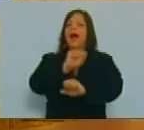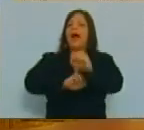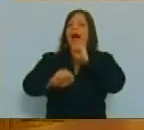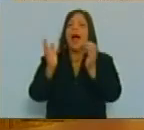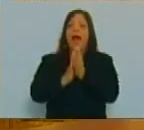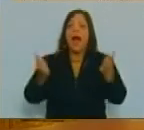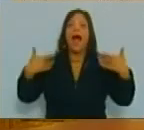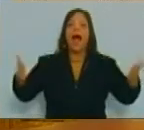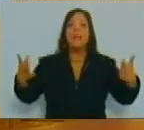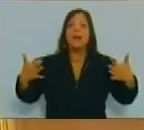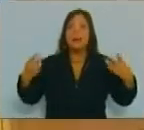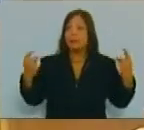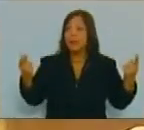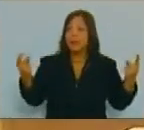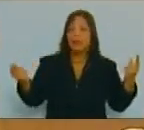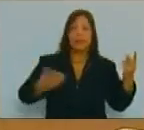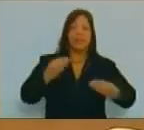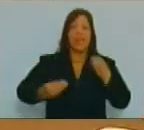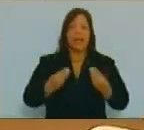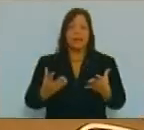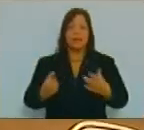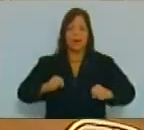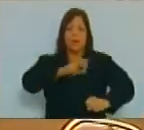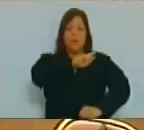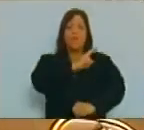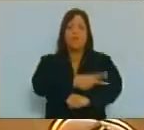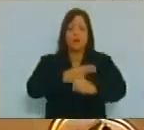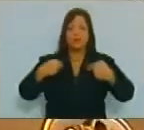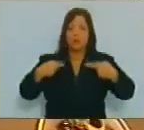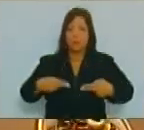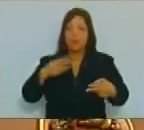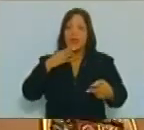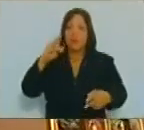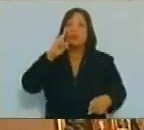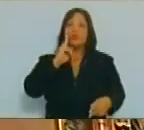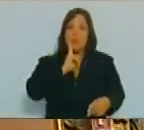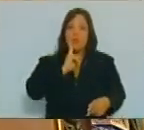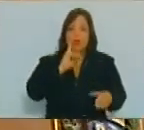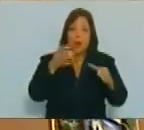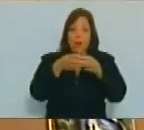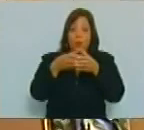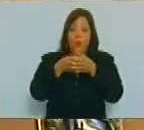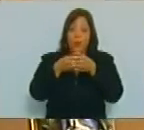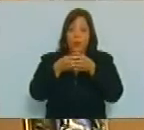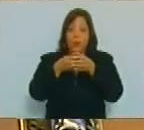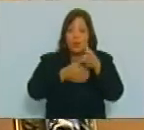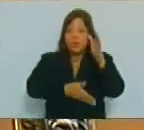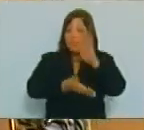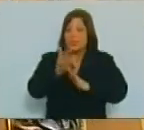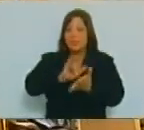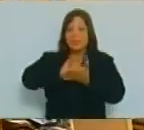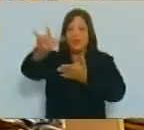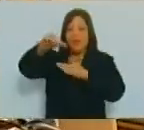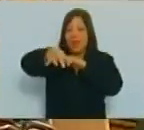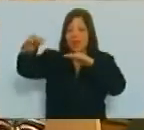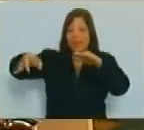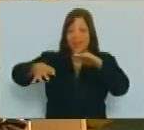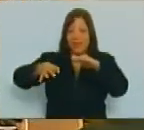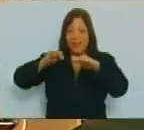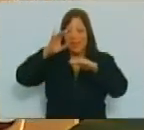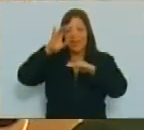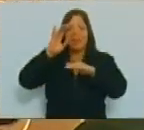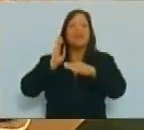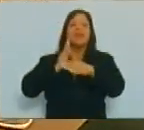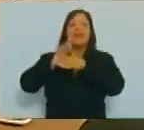emergencia inexacta la fuerza de tarea humanitaria simón bolívar que fue hallada la isla del caribe y se